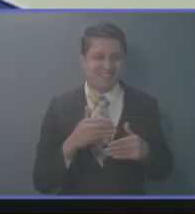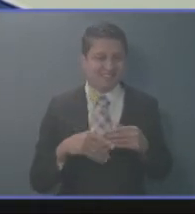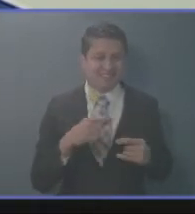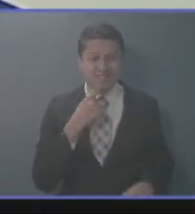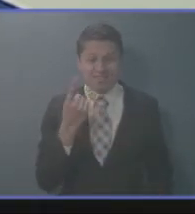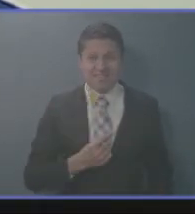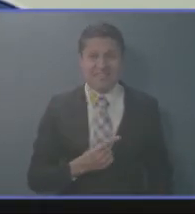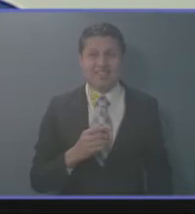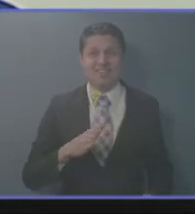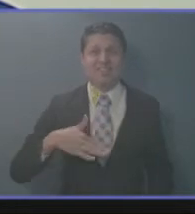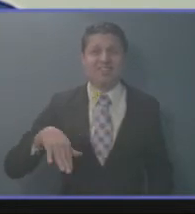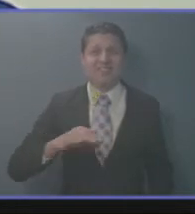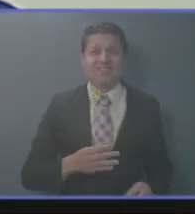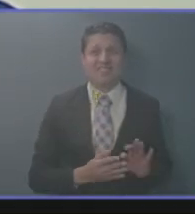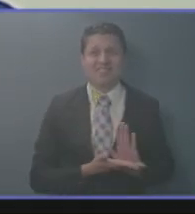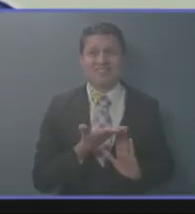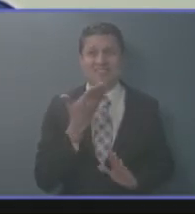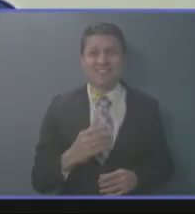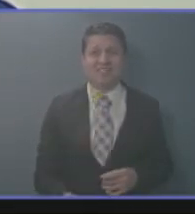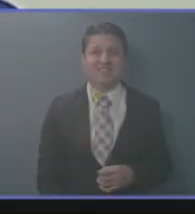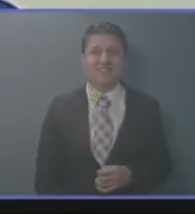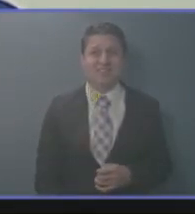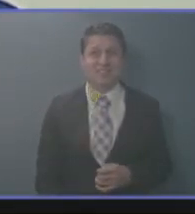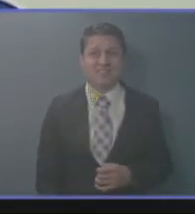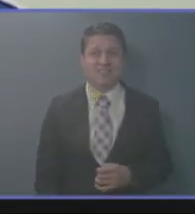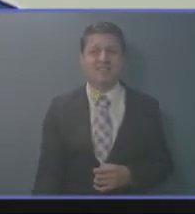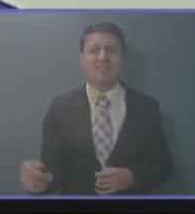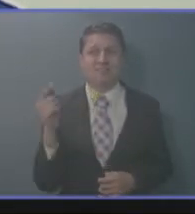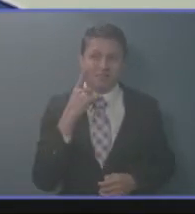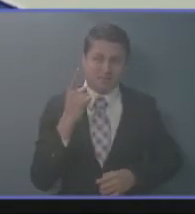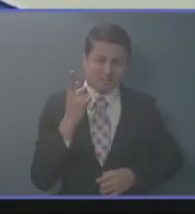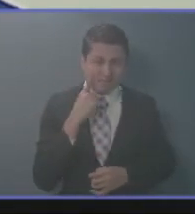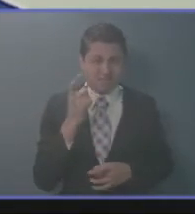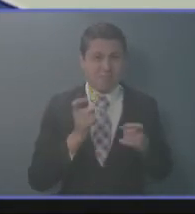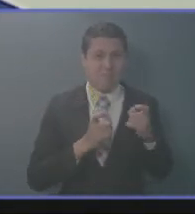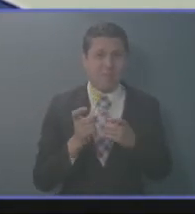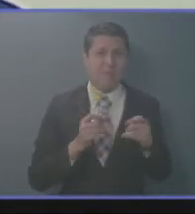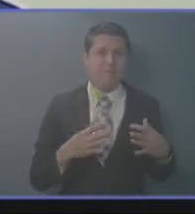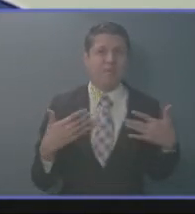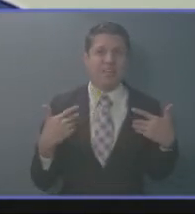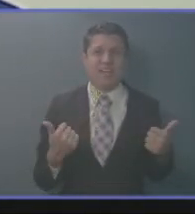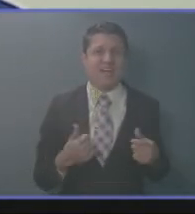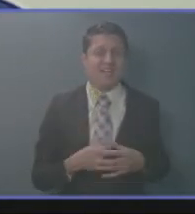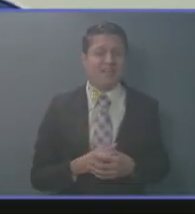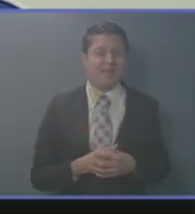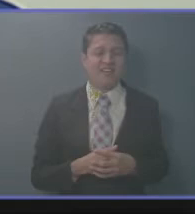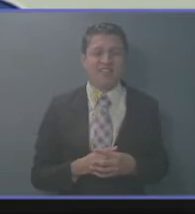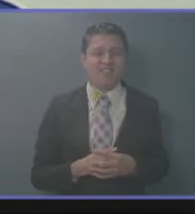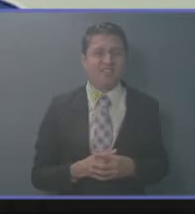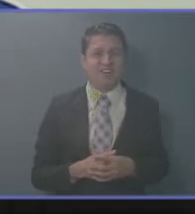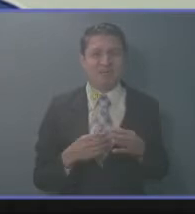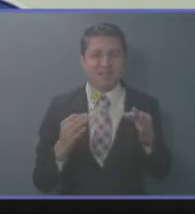declarar el territorio nacional como zona sujeta a control sanitario a fin